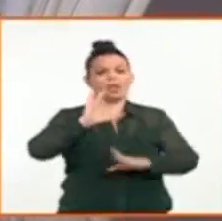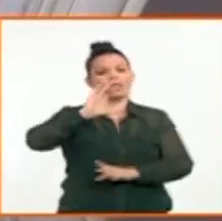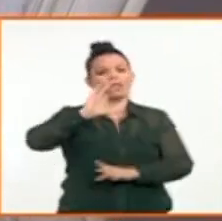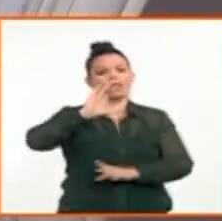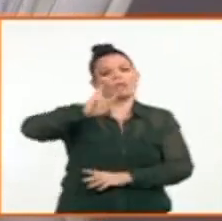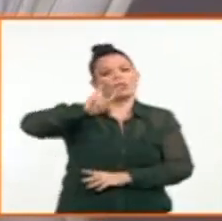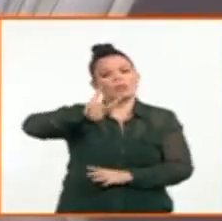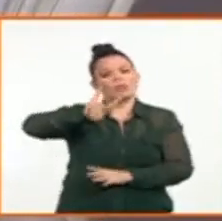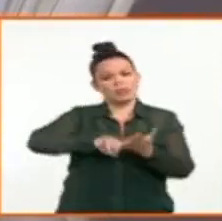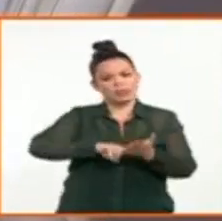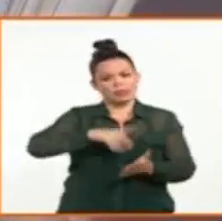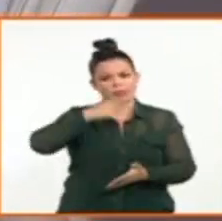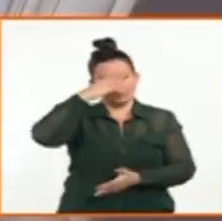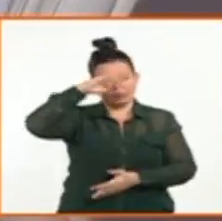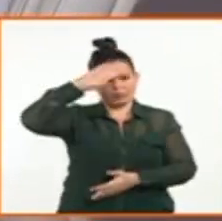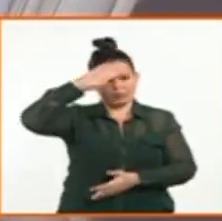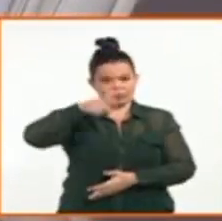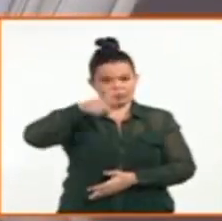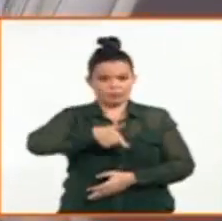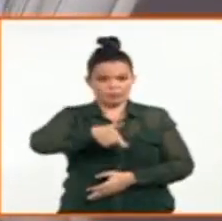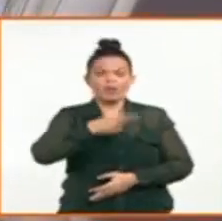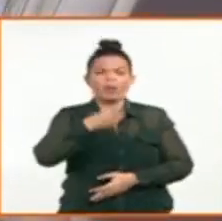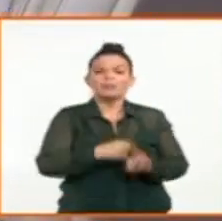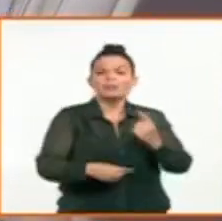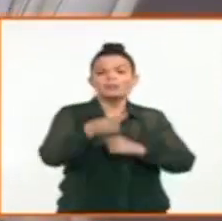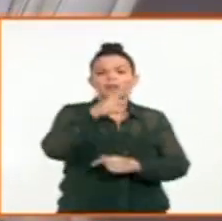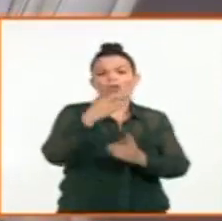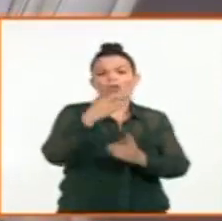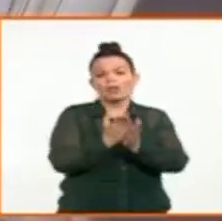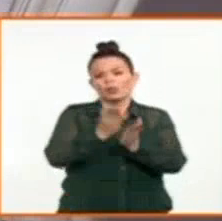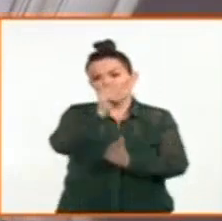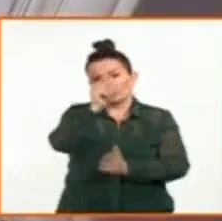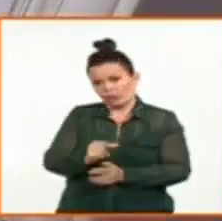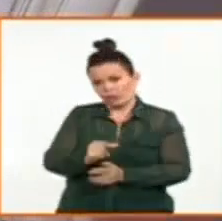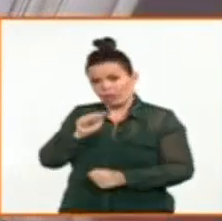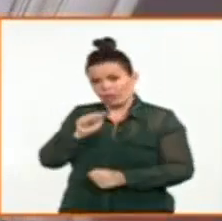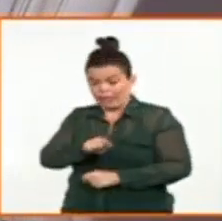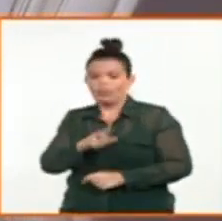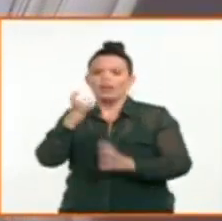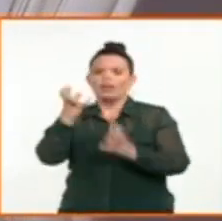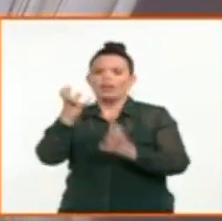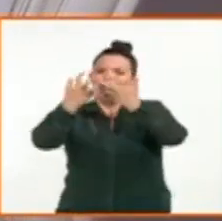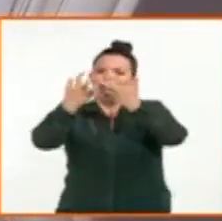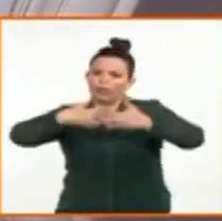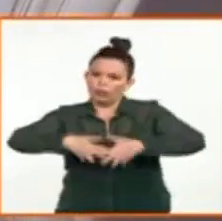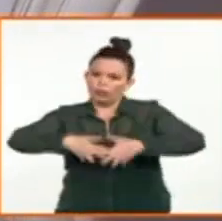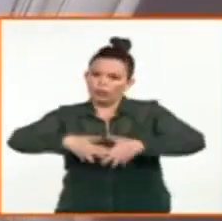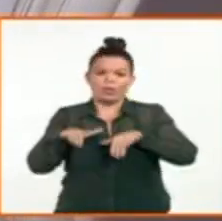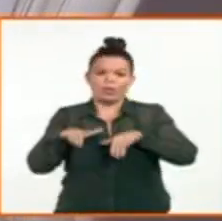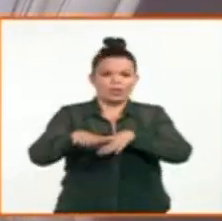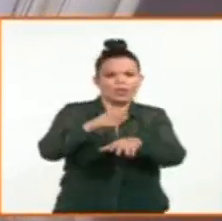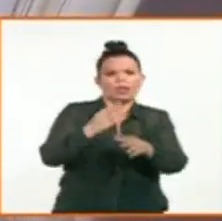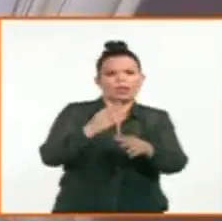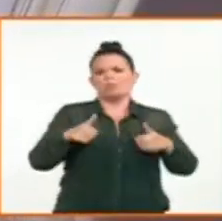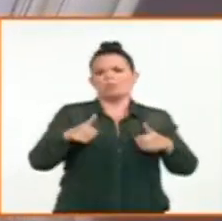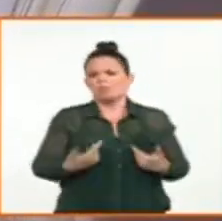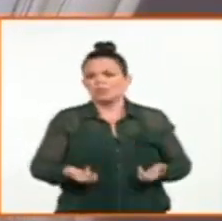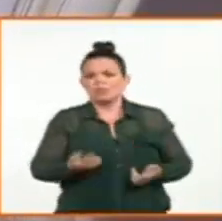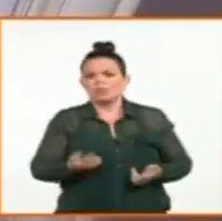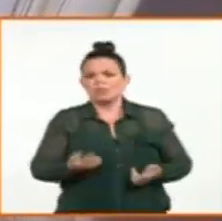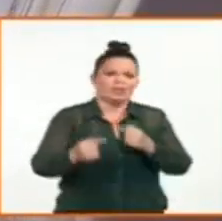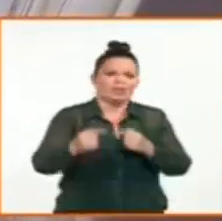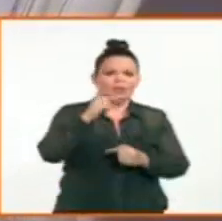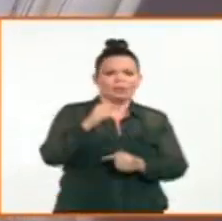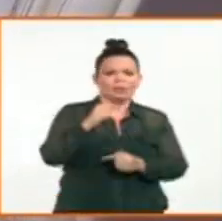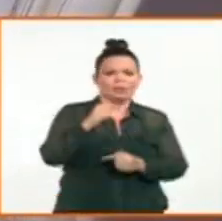a los estudiantes. El grupo de la industria ligera, bueno, tiene producciones importantes que tiene que ver fundamentalmente con los productos de aseo